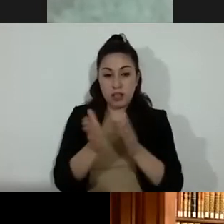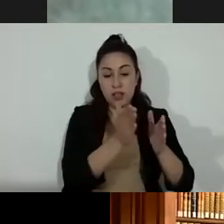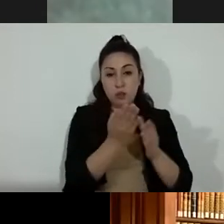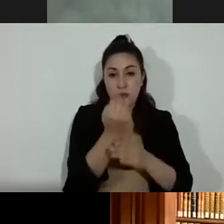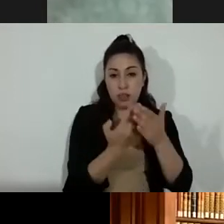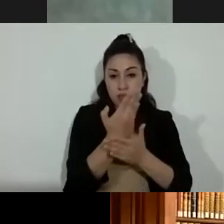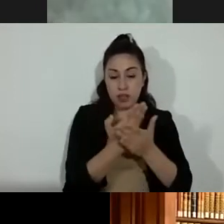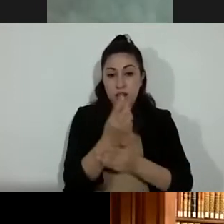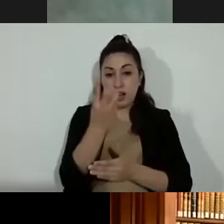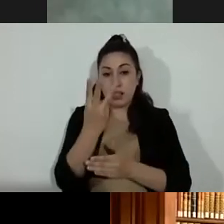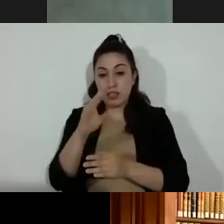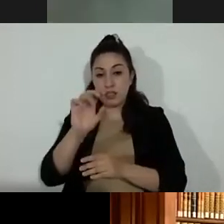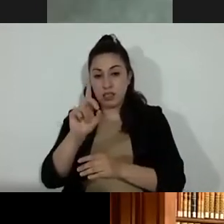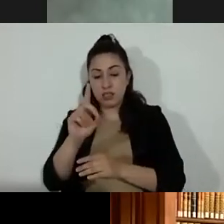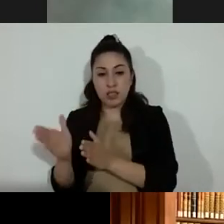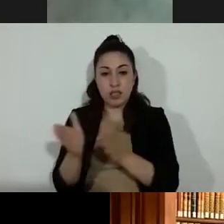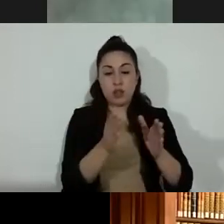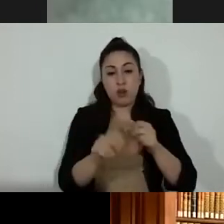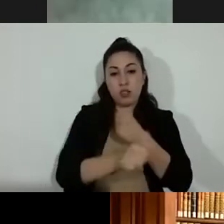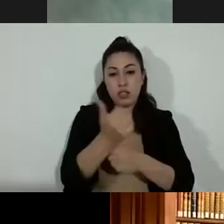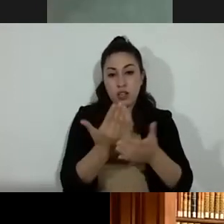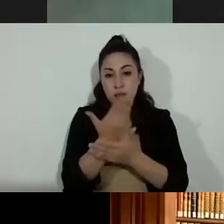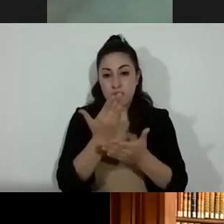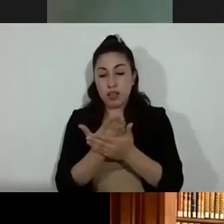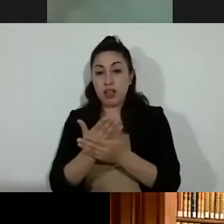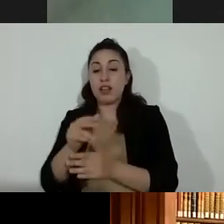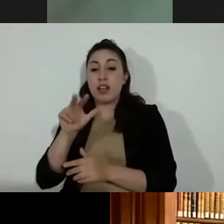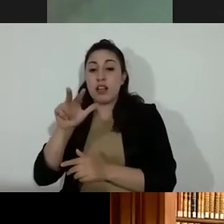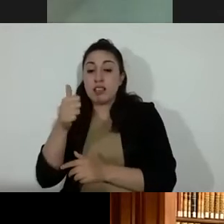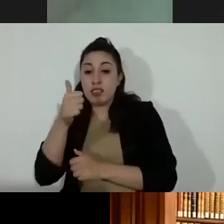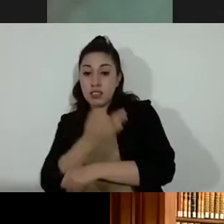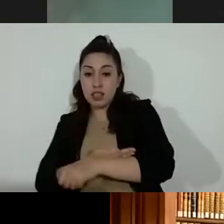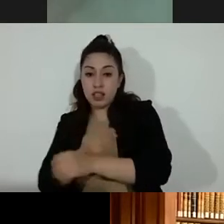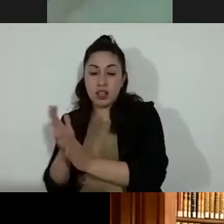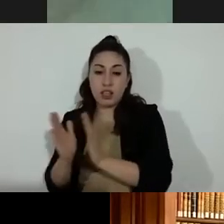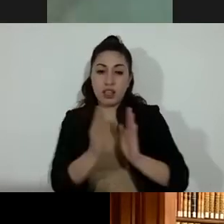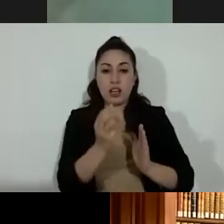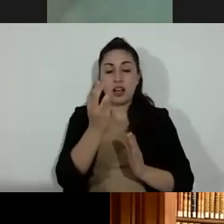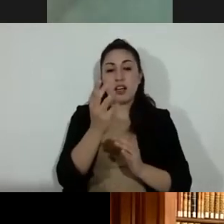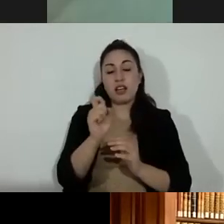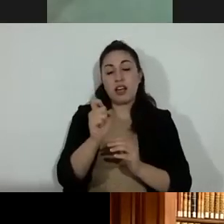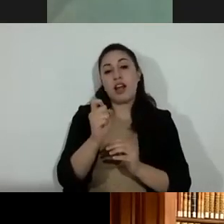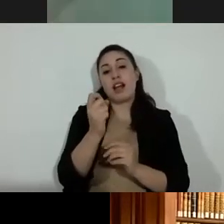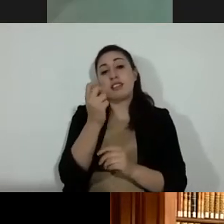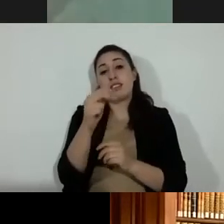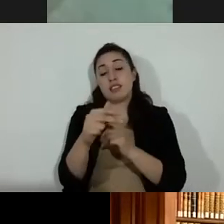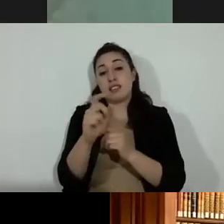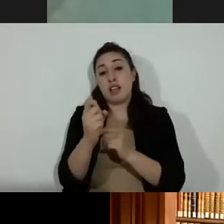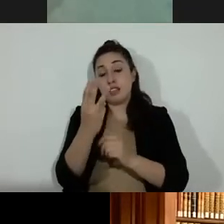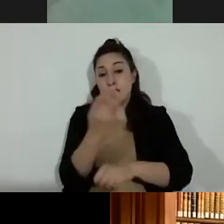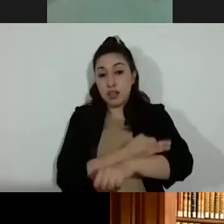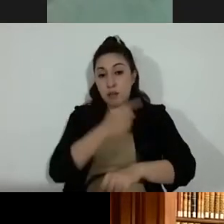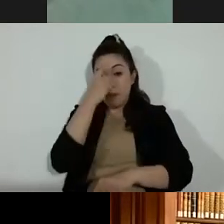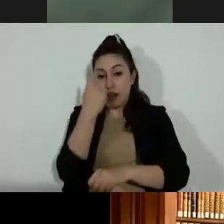las 15:30 a las 11 de la mañana y las de las 18 horas a las 13 horas, para estar en condiciones de que podamos tenerlas por el